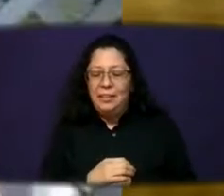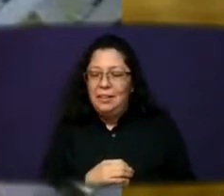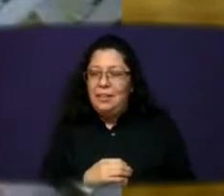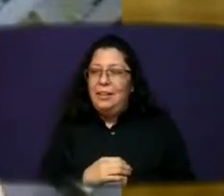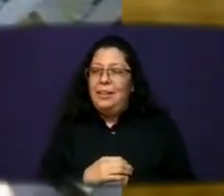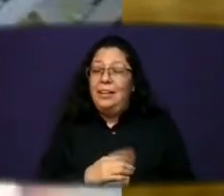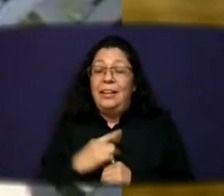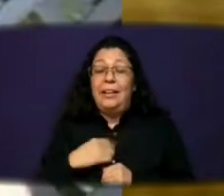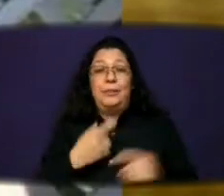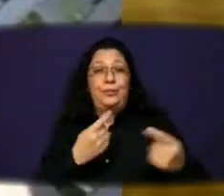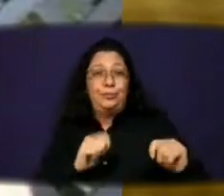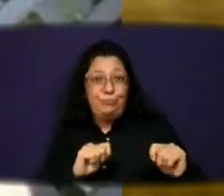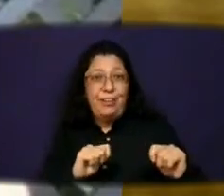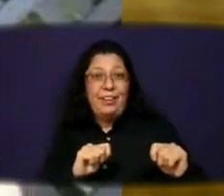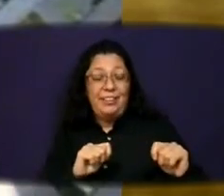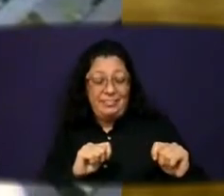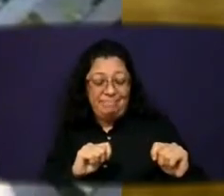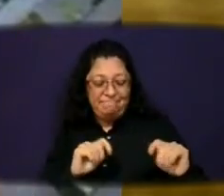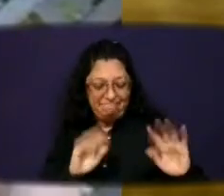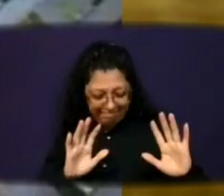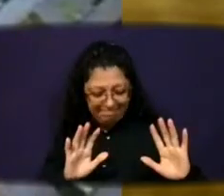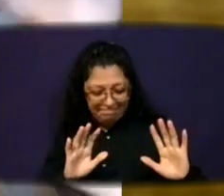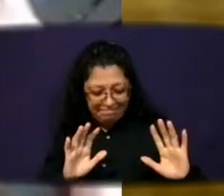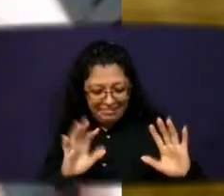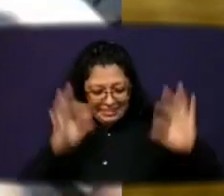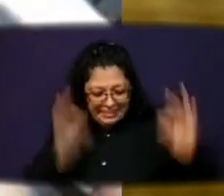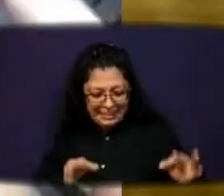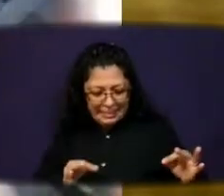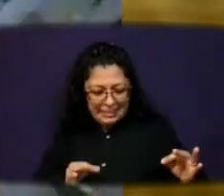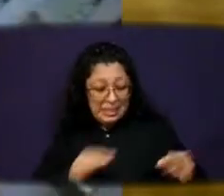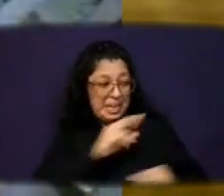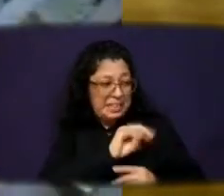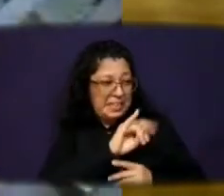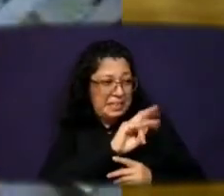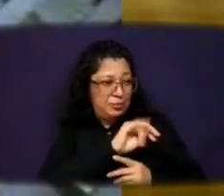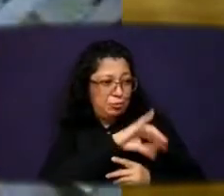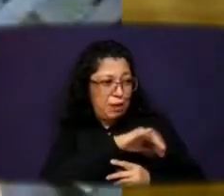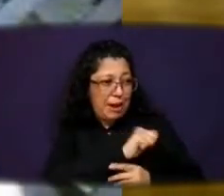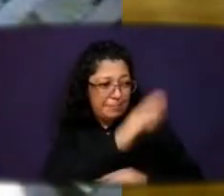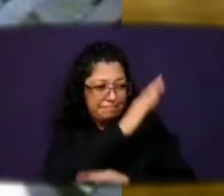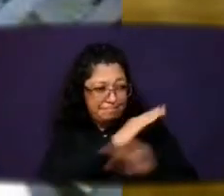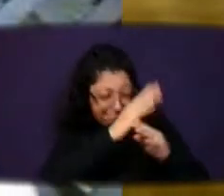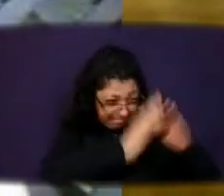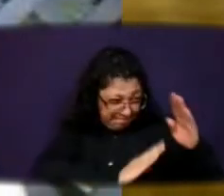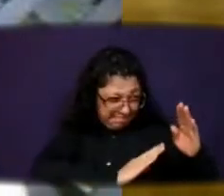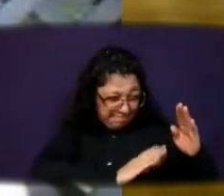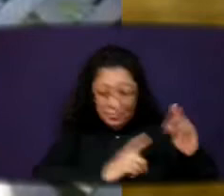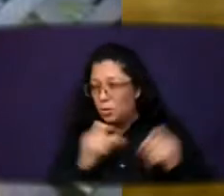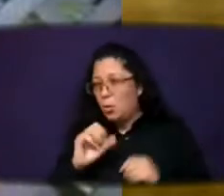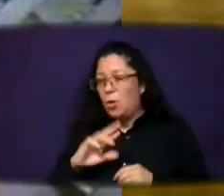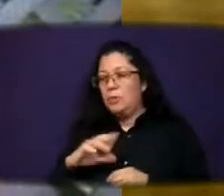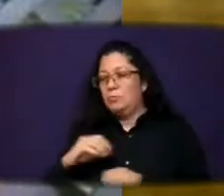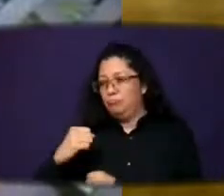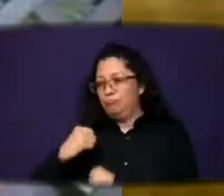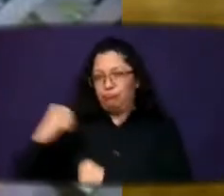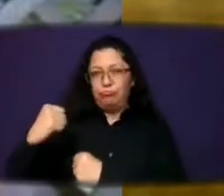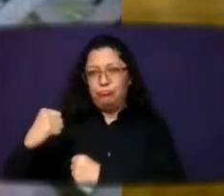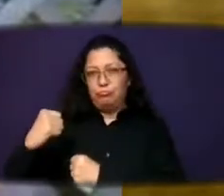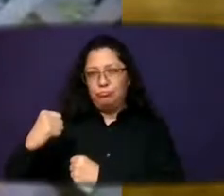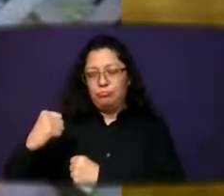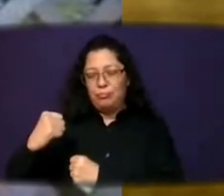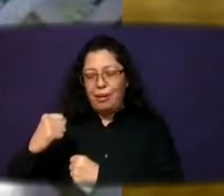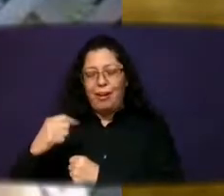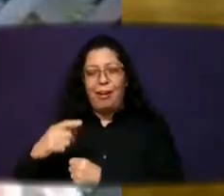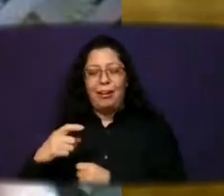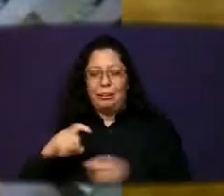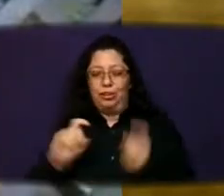Está tratando de decidir si quiere ser un ninja o un guerrillero, cambiando su